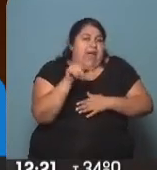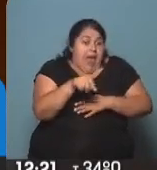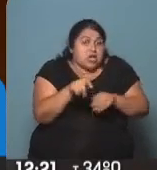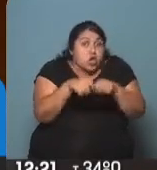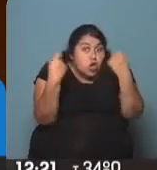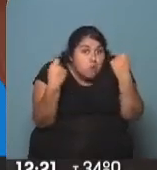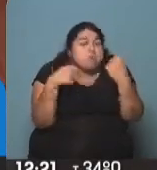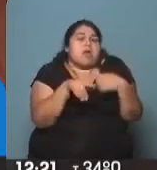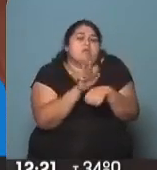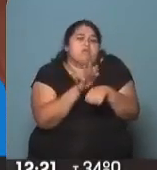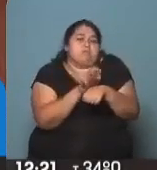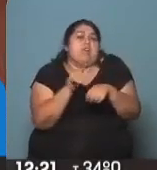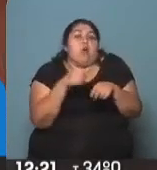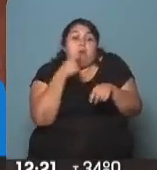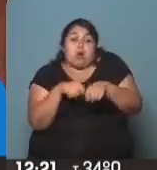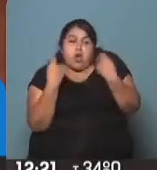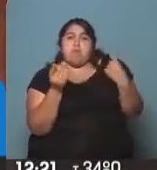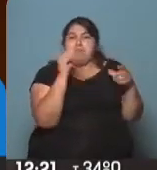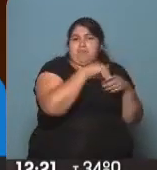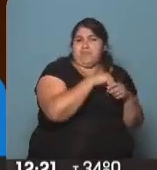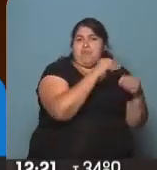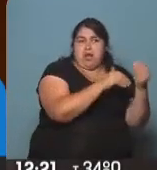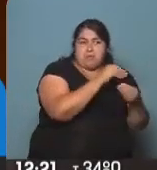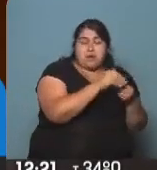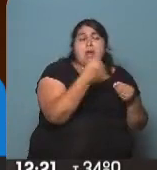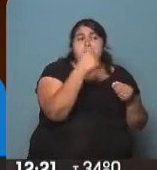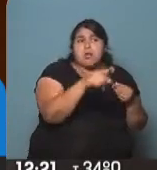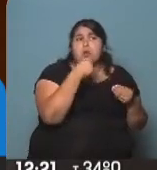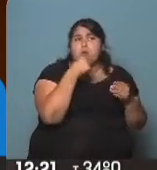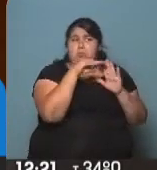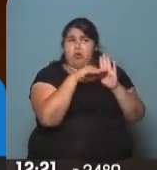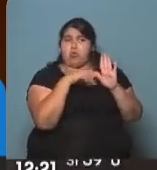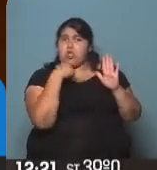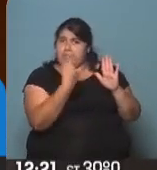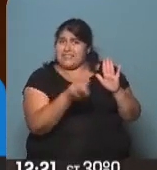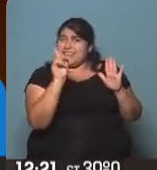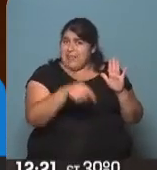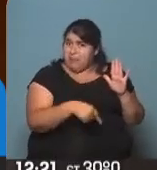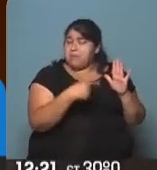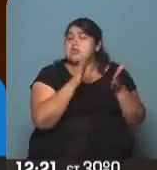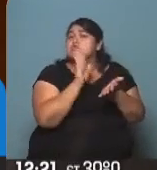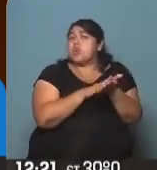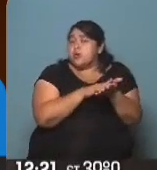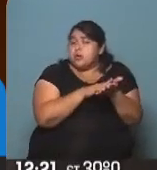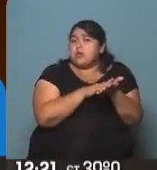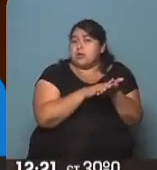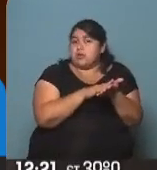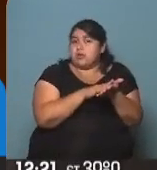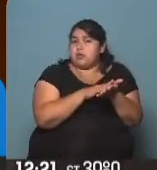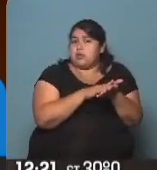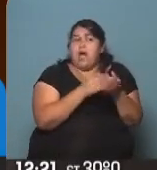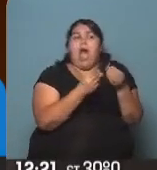voy con esa familia. Pero lo que también dice ese protocolo, lo que es interesante, es que trate también de dejarlo a ese